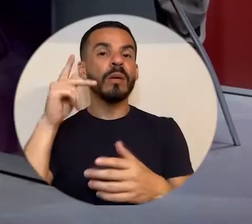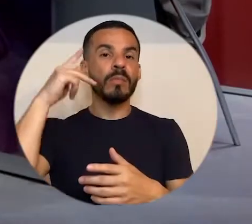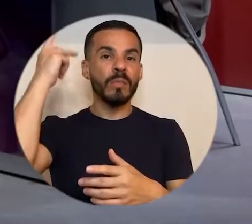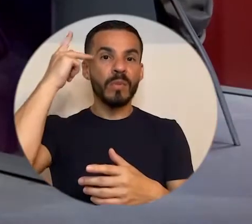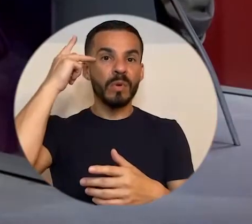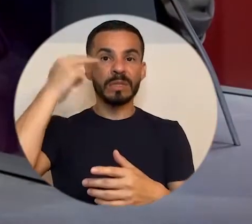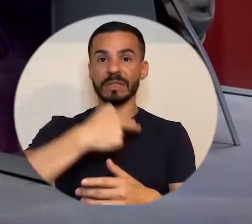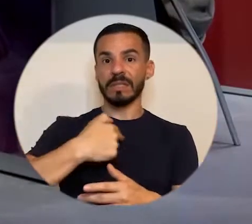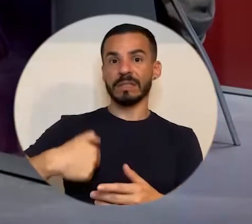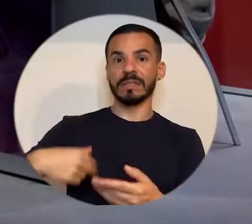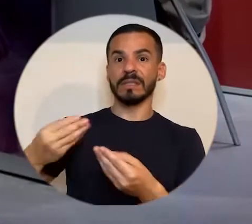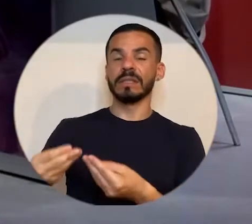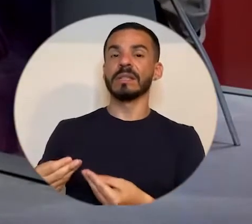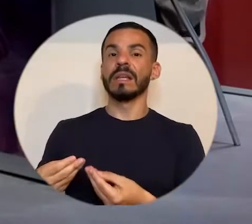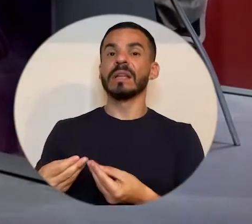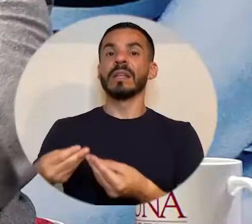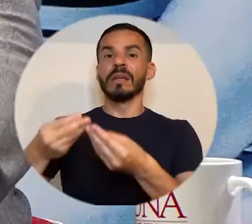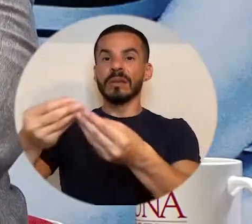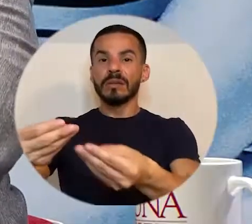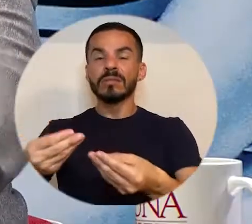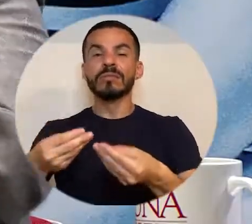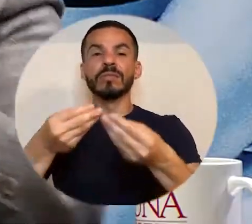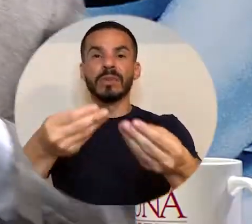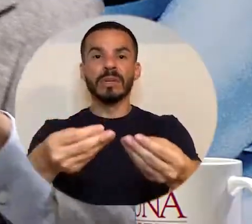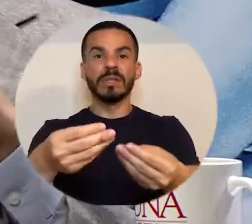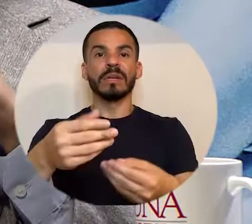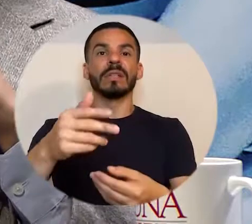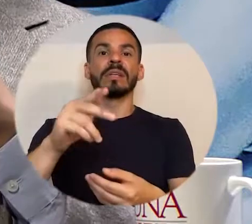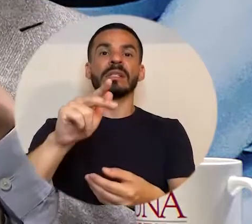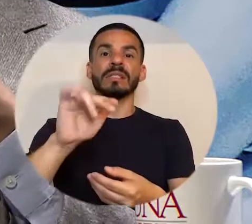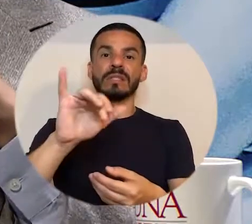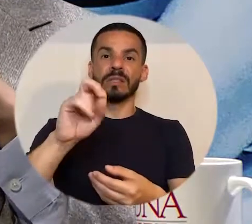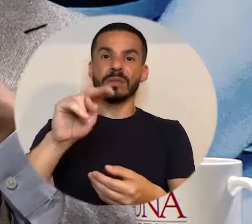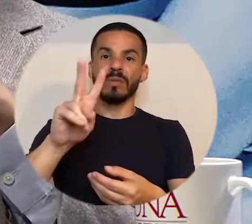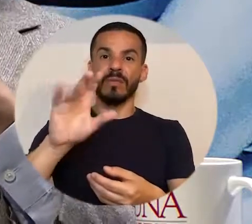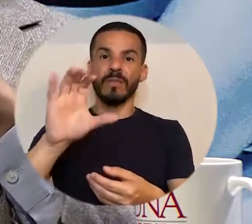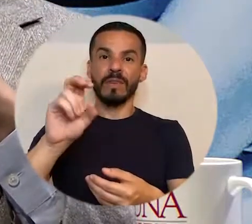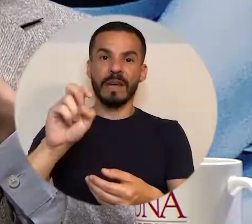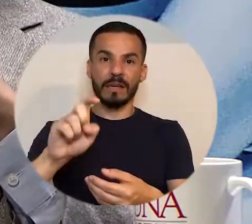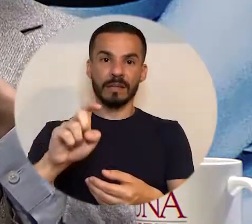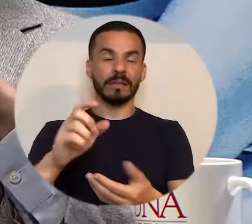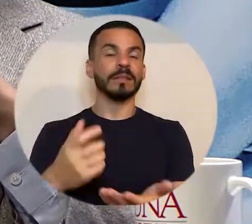contrarresta, digamos, la política china de donación de vacunas, de Sinovac.